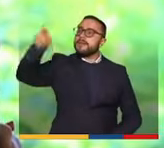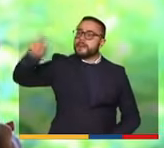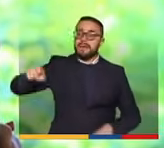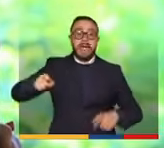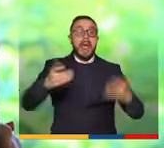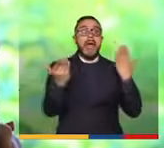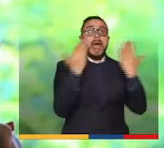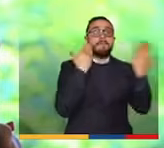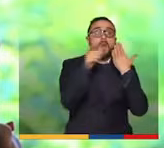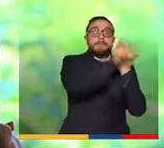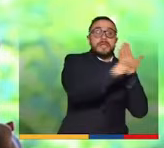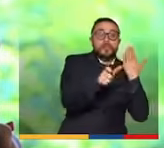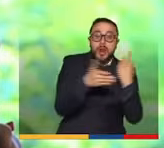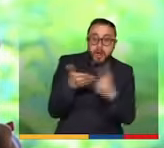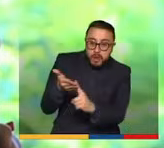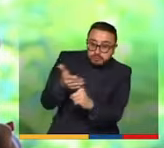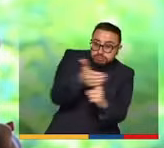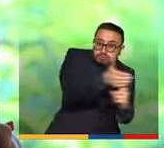campesinado,